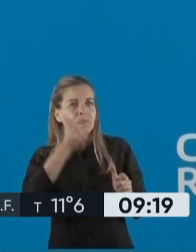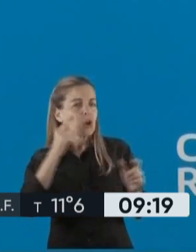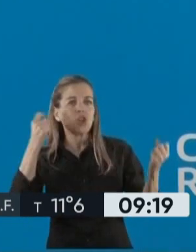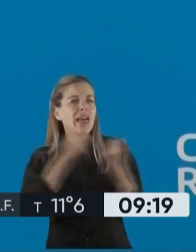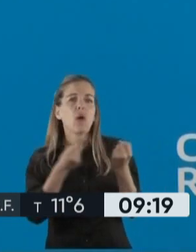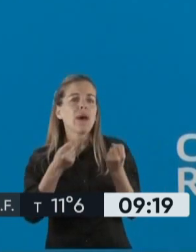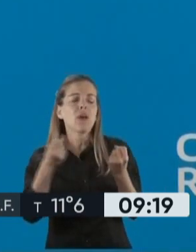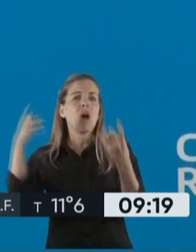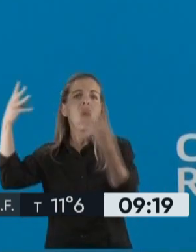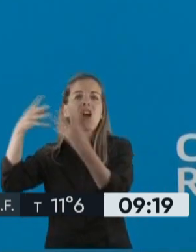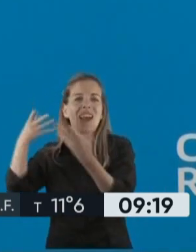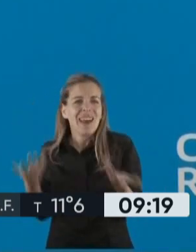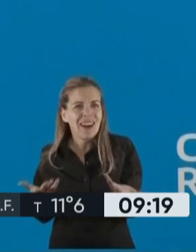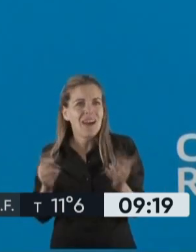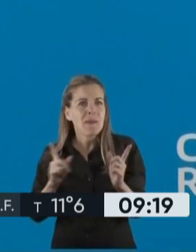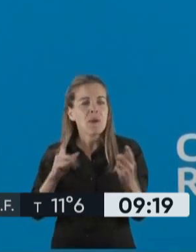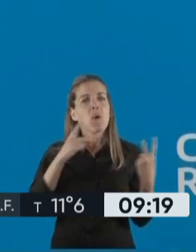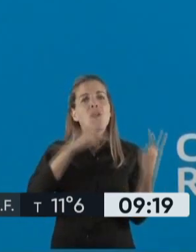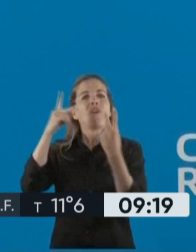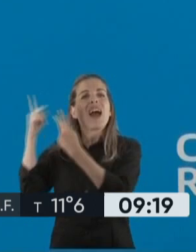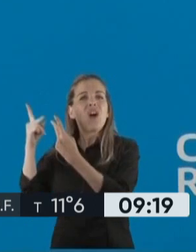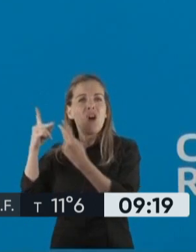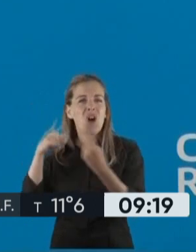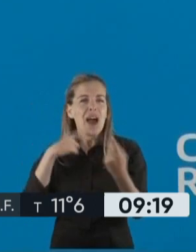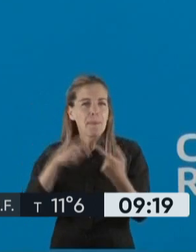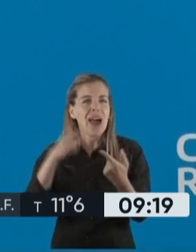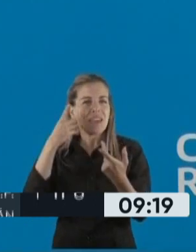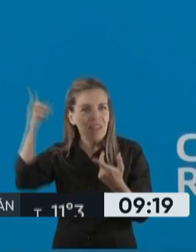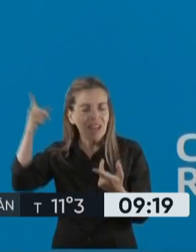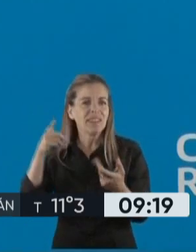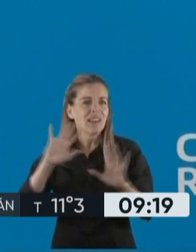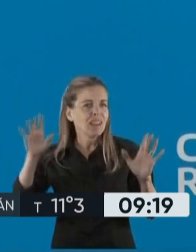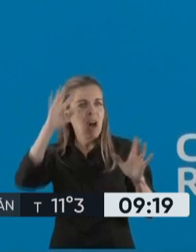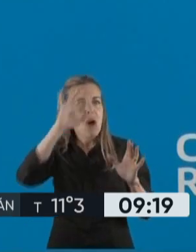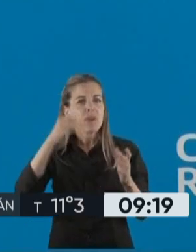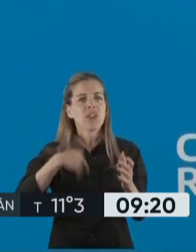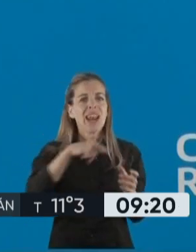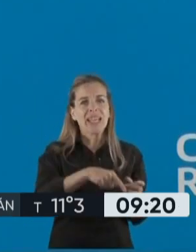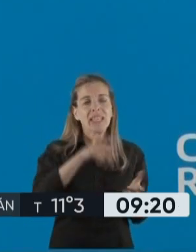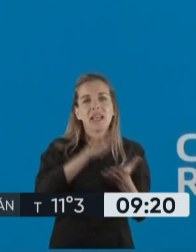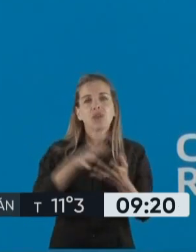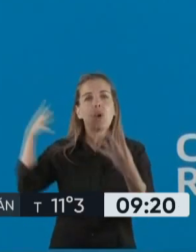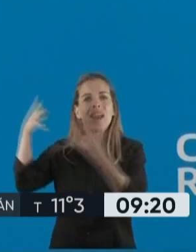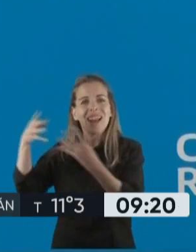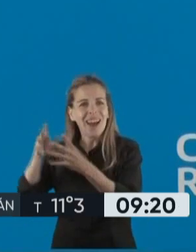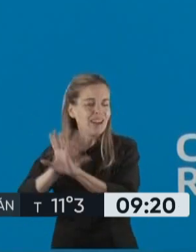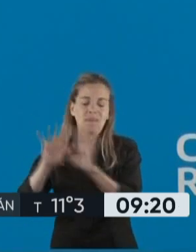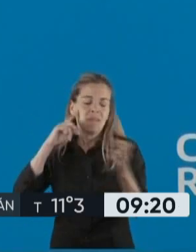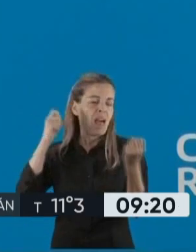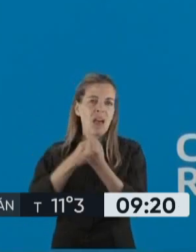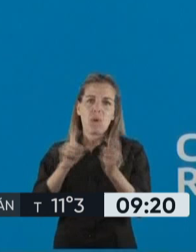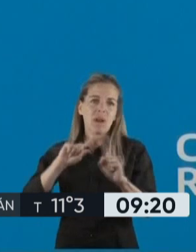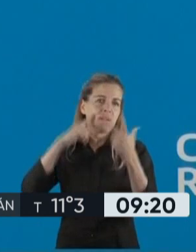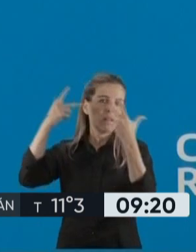apariciones públicas que tuvo en Europa durante su reciente visita. La postura de Argentina con respecto a la guerra es suficientemente